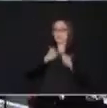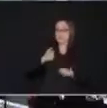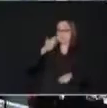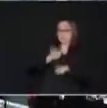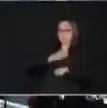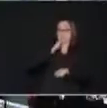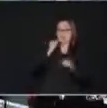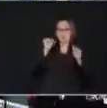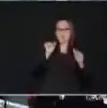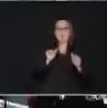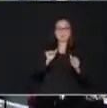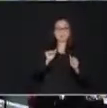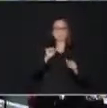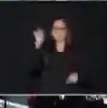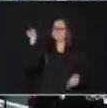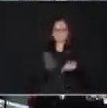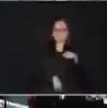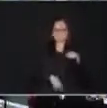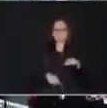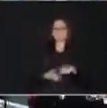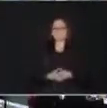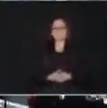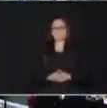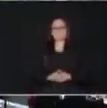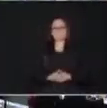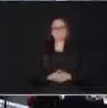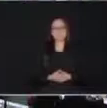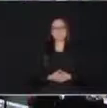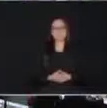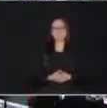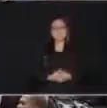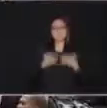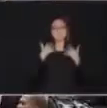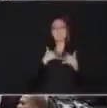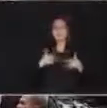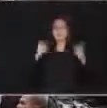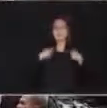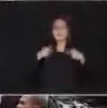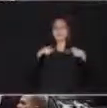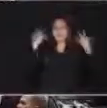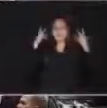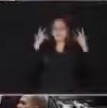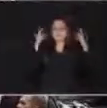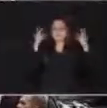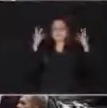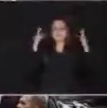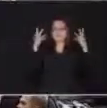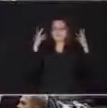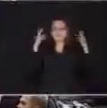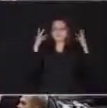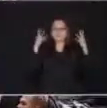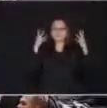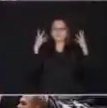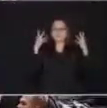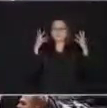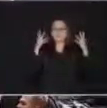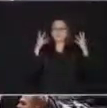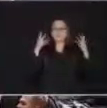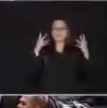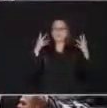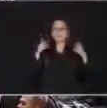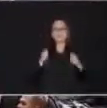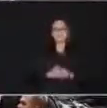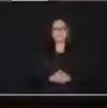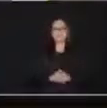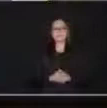adversarios. Si de verdad no piensa en la reelección, yo espero que en un año elimine la figura de la reelección de Cámara de Diputados,